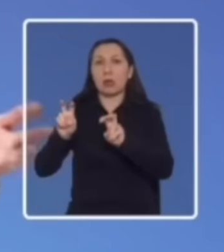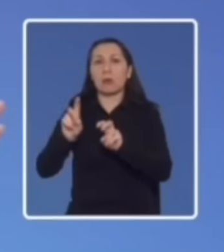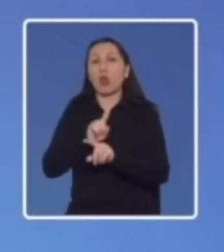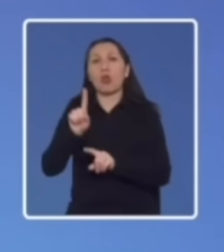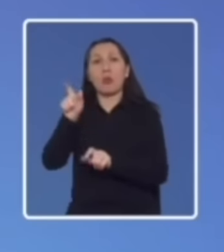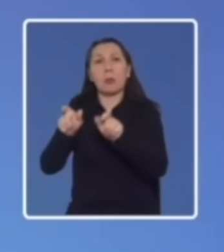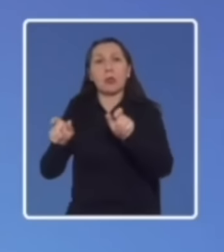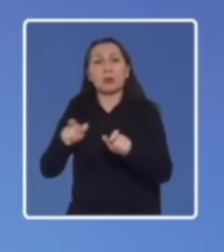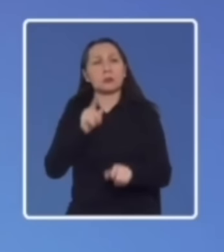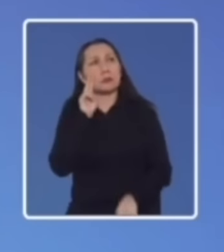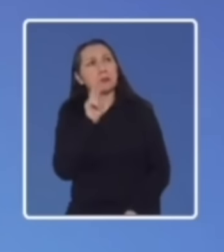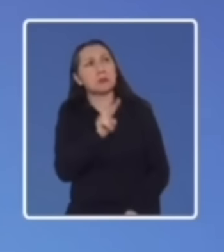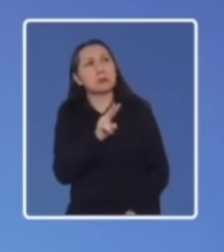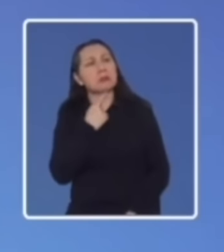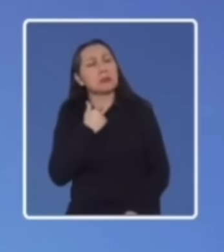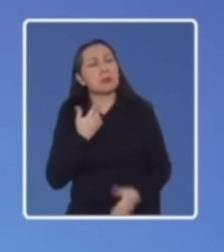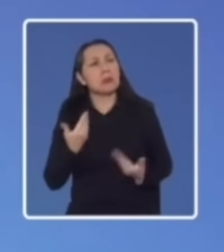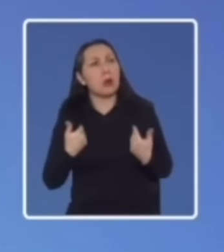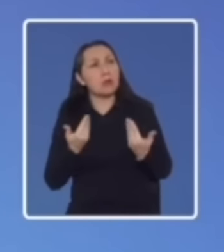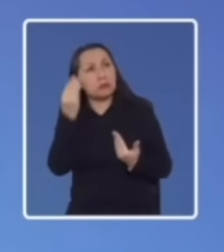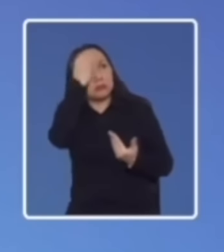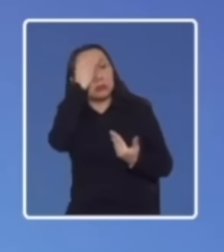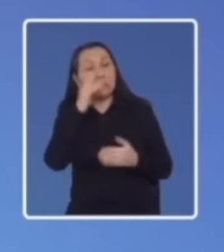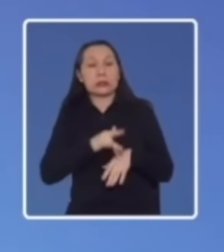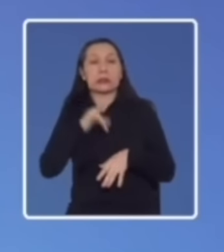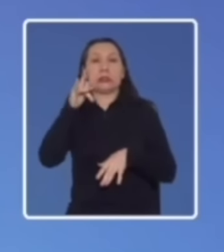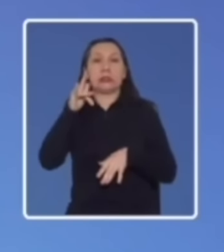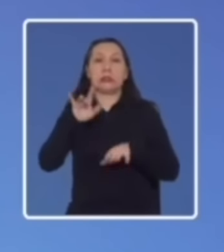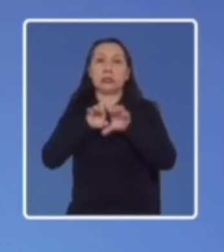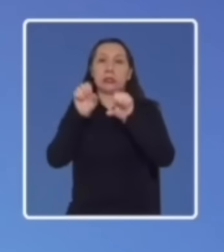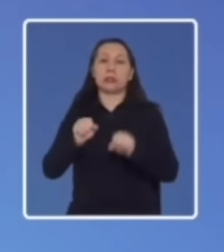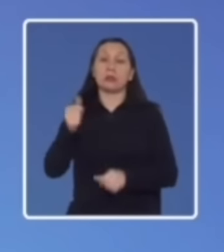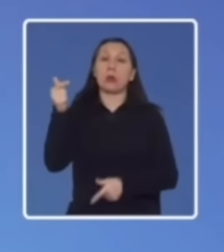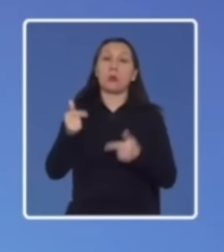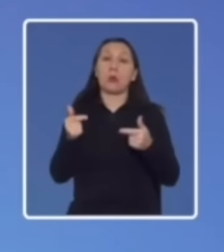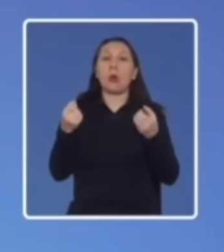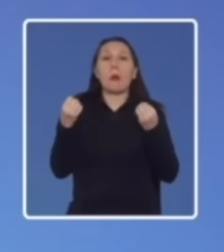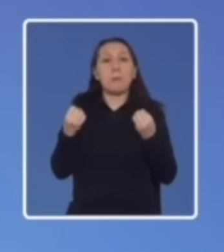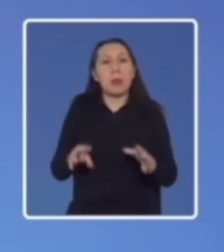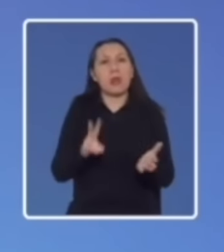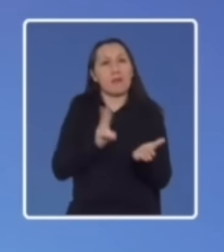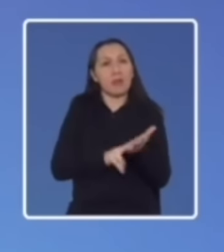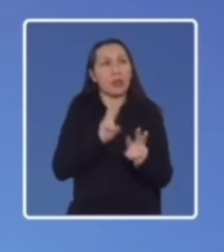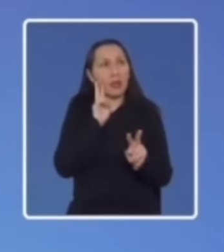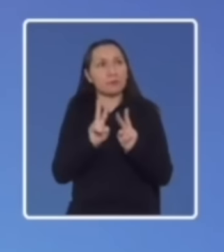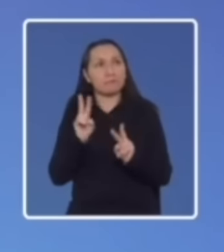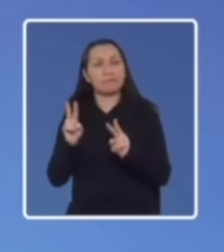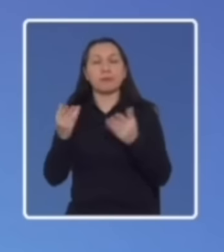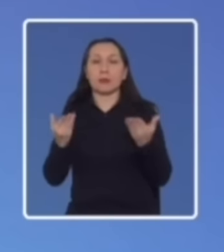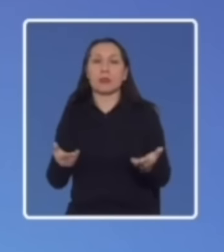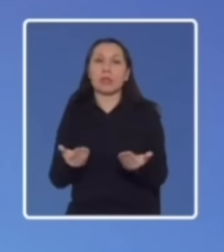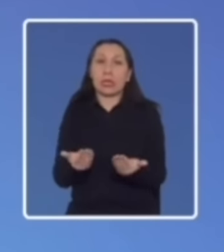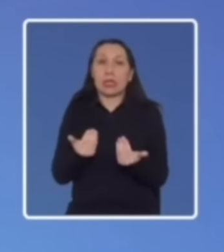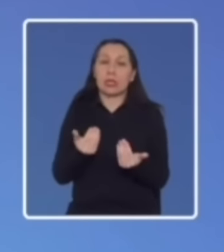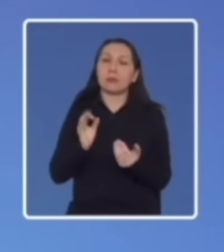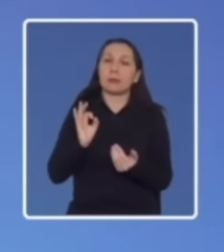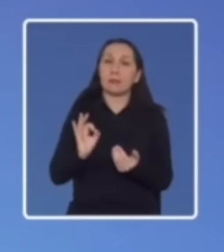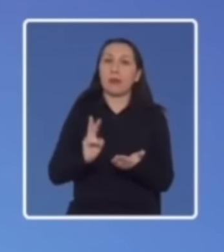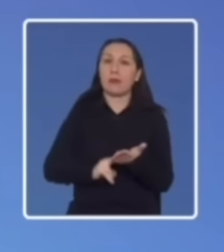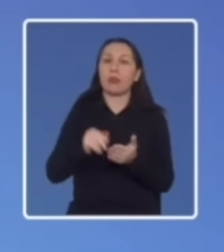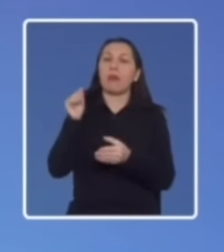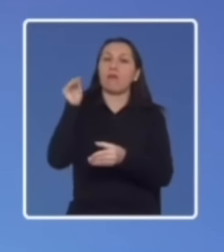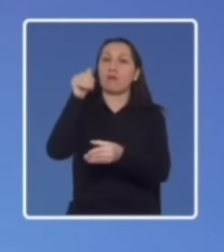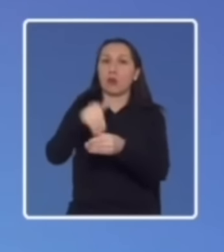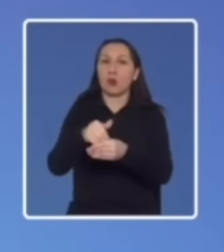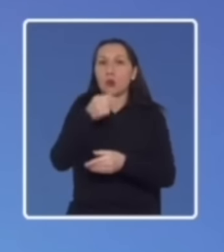los que a la gente le interesan Y eso es muy delicado para un sistema político hace que pierda legitimidad Así que esperamos sinceramente que esto